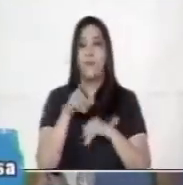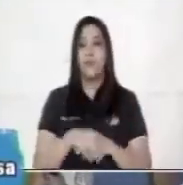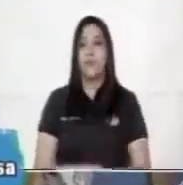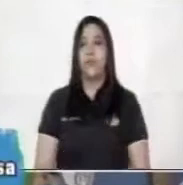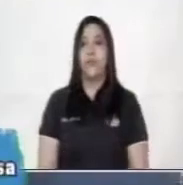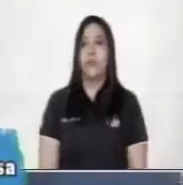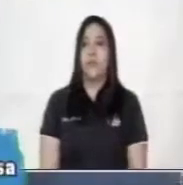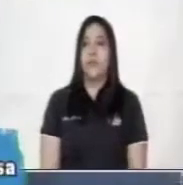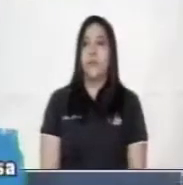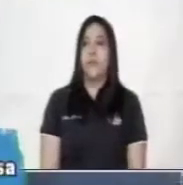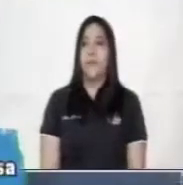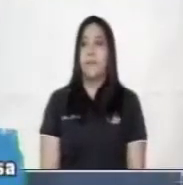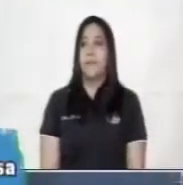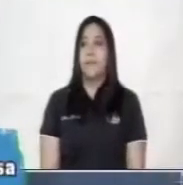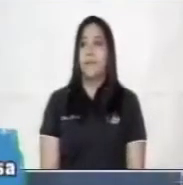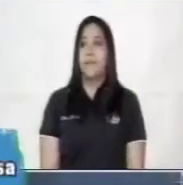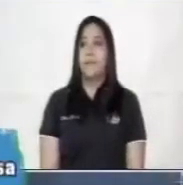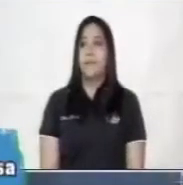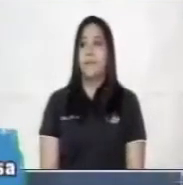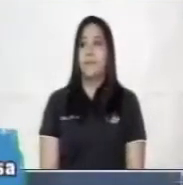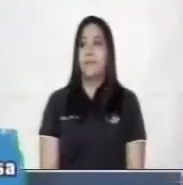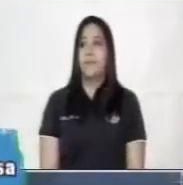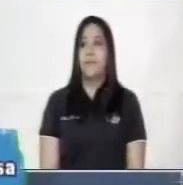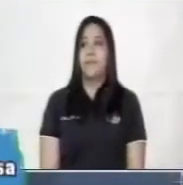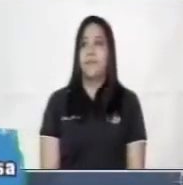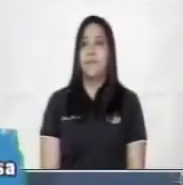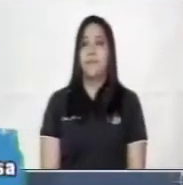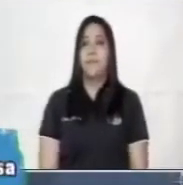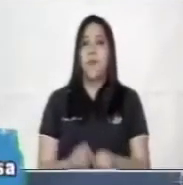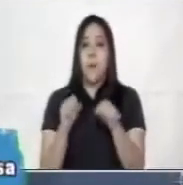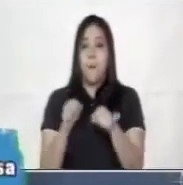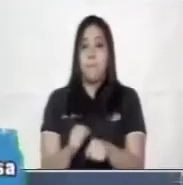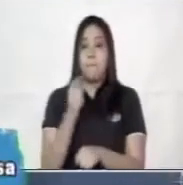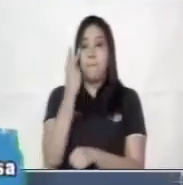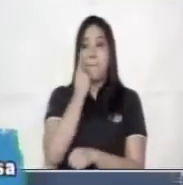¿Podemos ver aquí? Podemos ver aquí entonces,